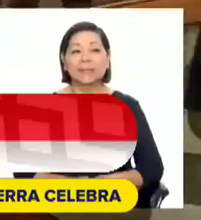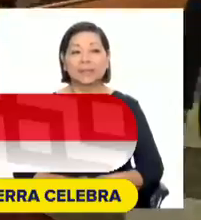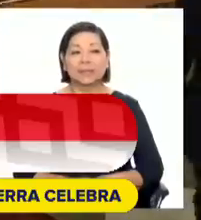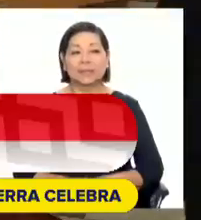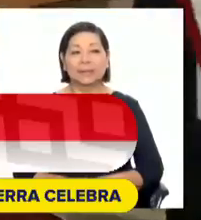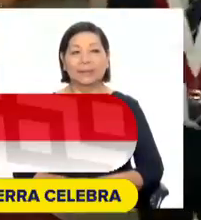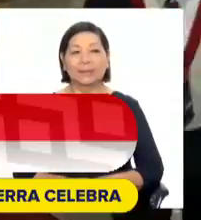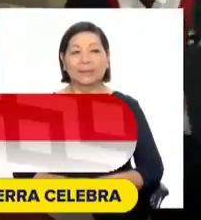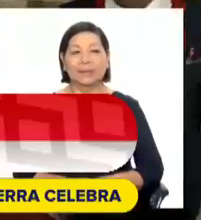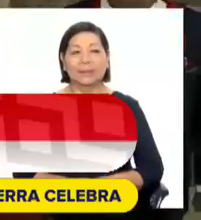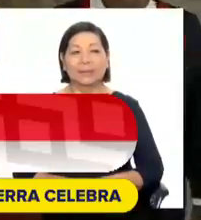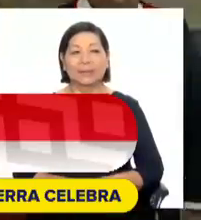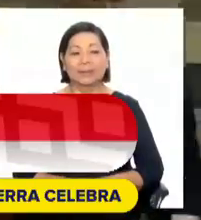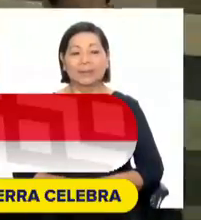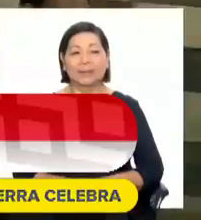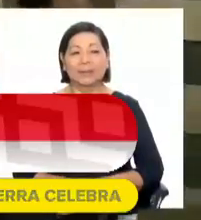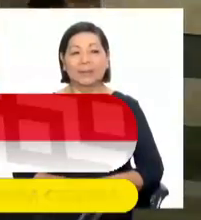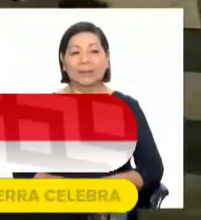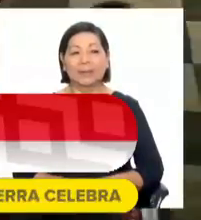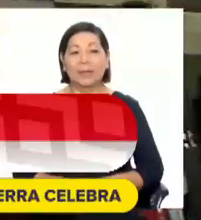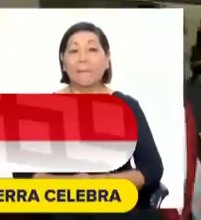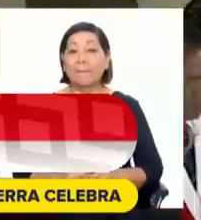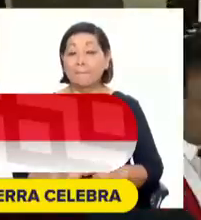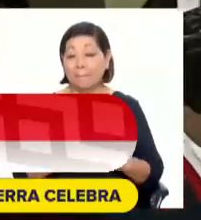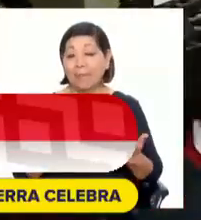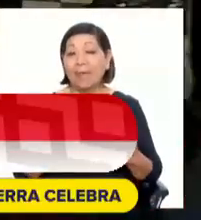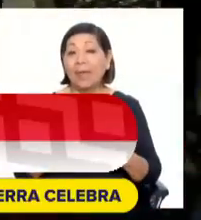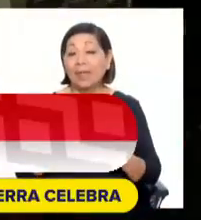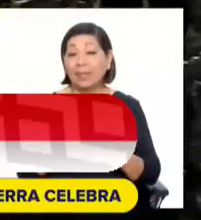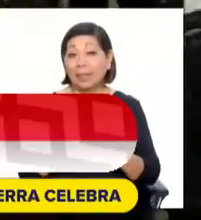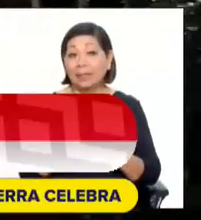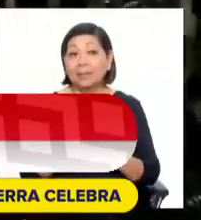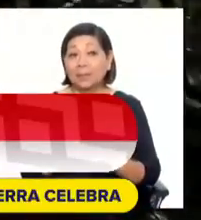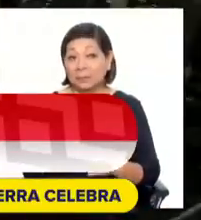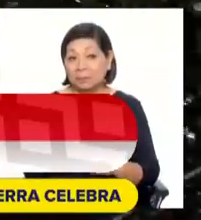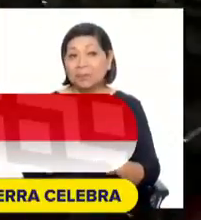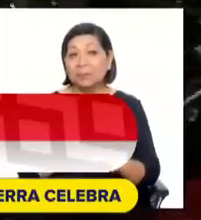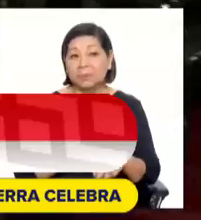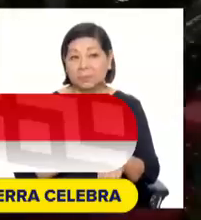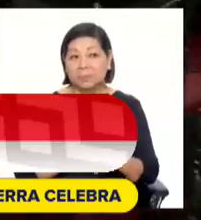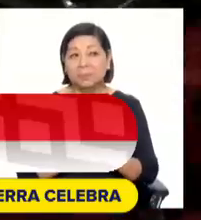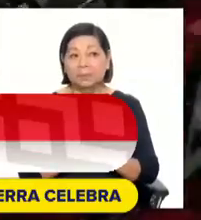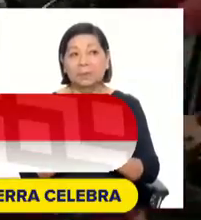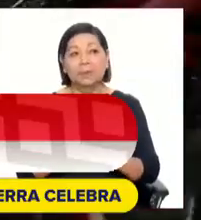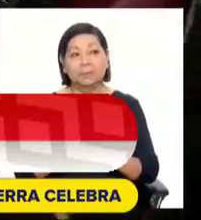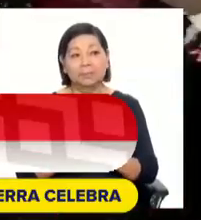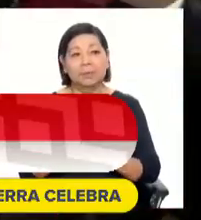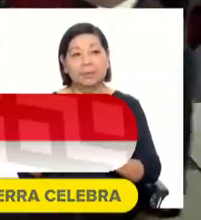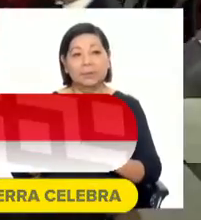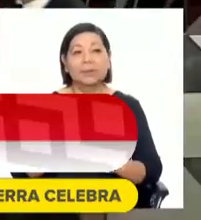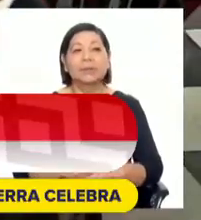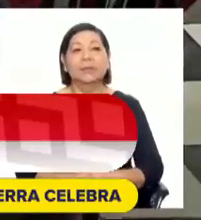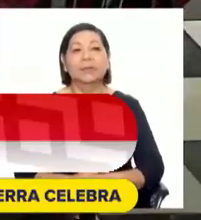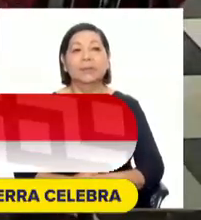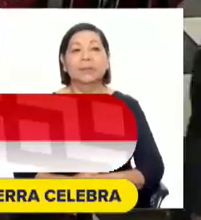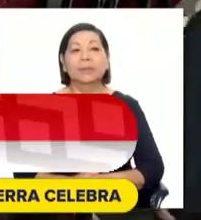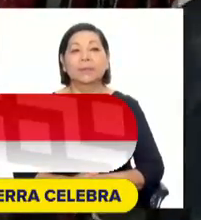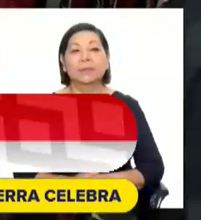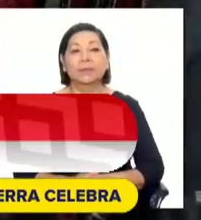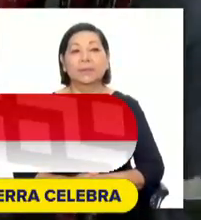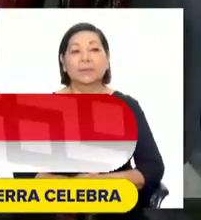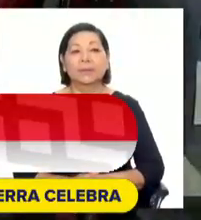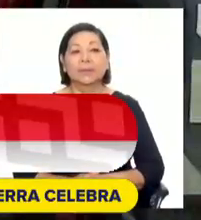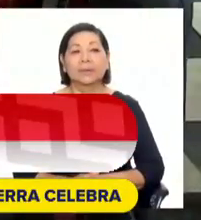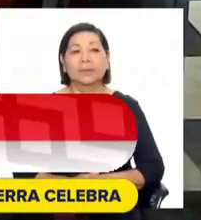Repetimos, ya se encuentran los ministros del gabinete de Alberto Tarola en la Catedral de Lima y se está coordinando la